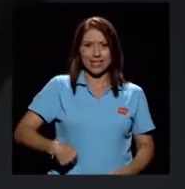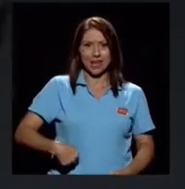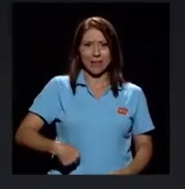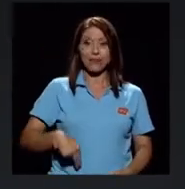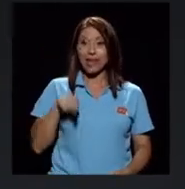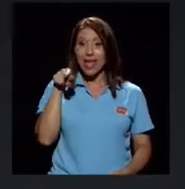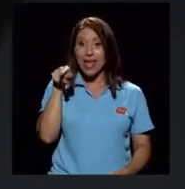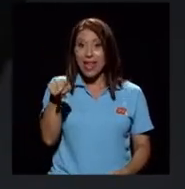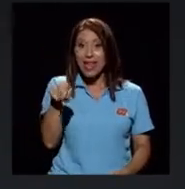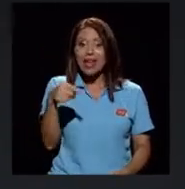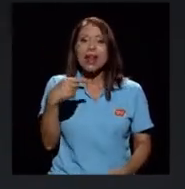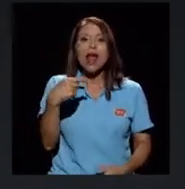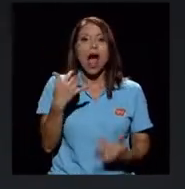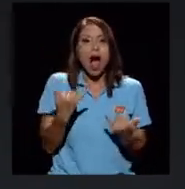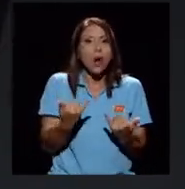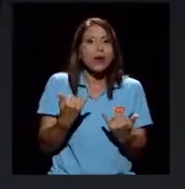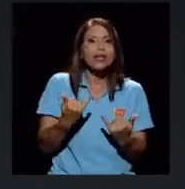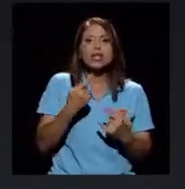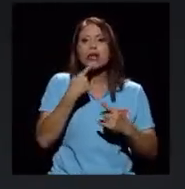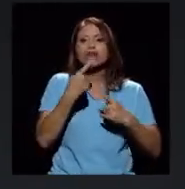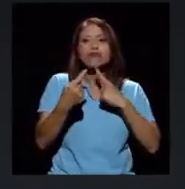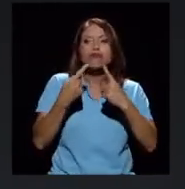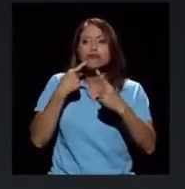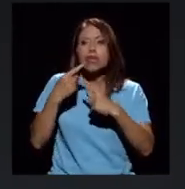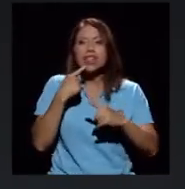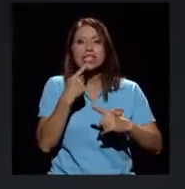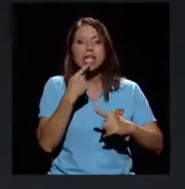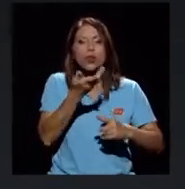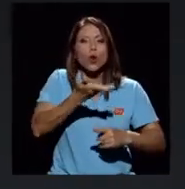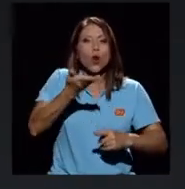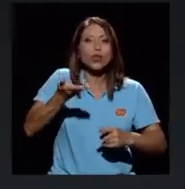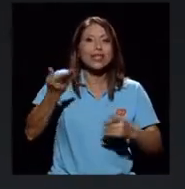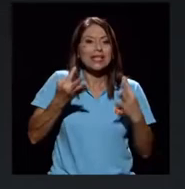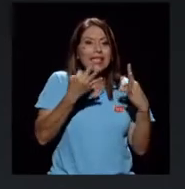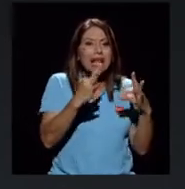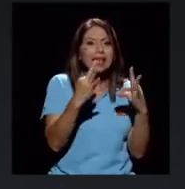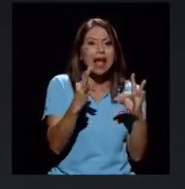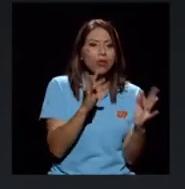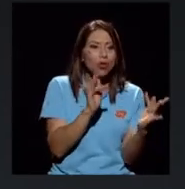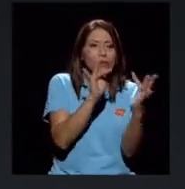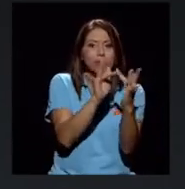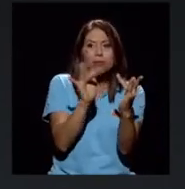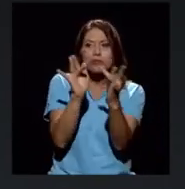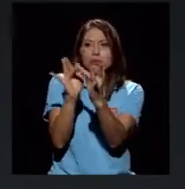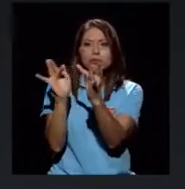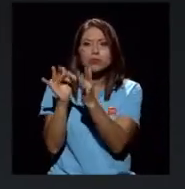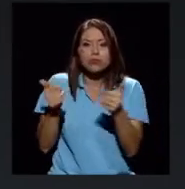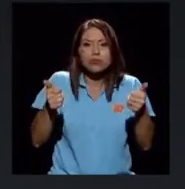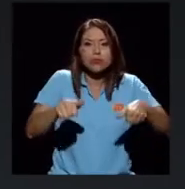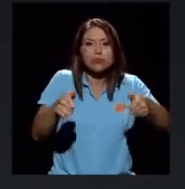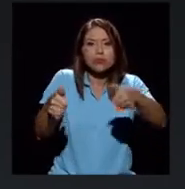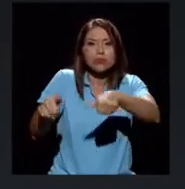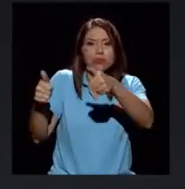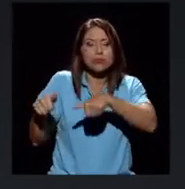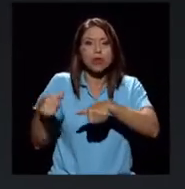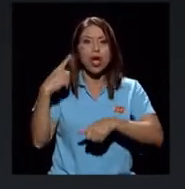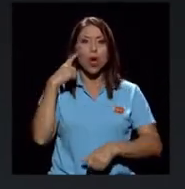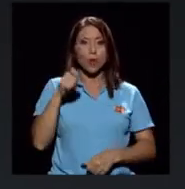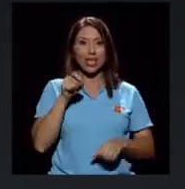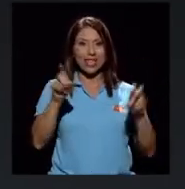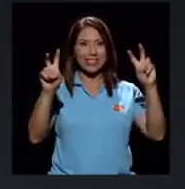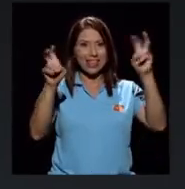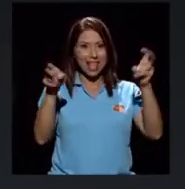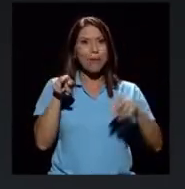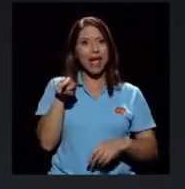cosas y tratando de buscar alianzas porque este tema él lo entiende los